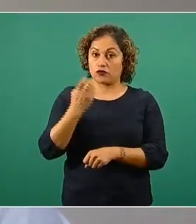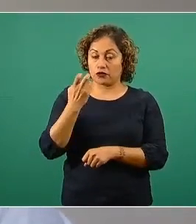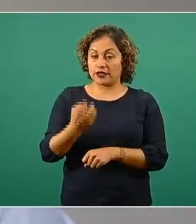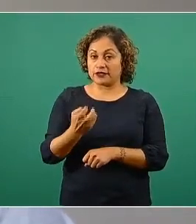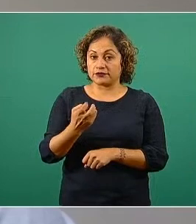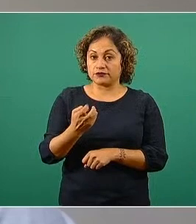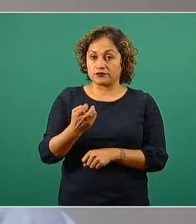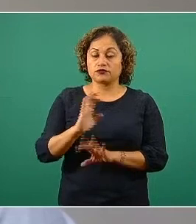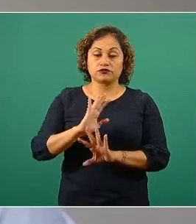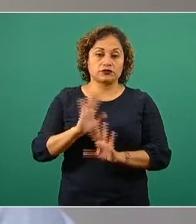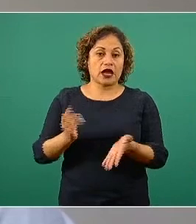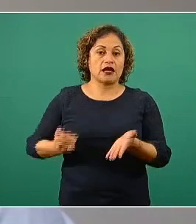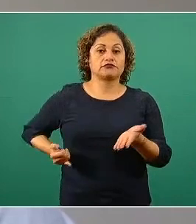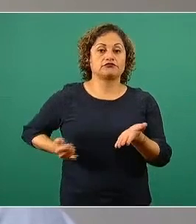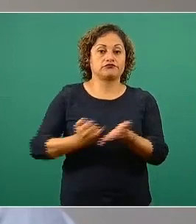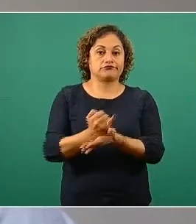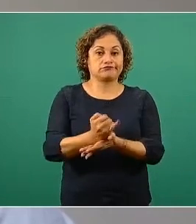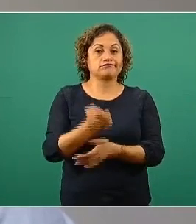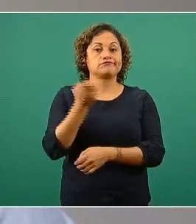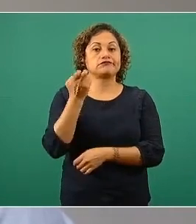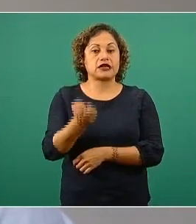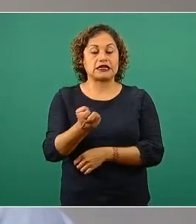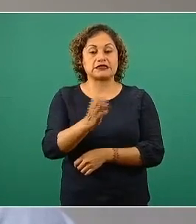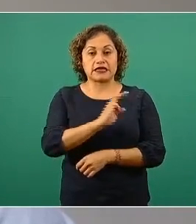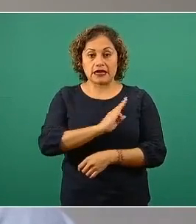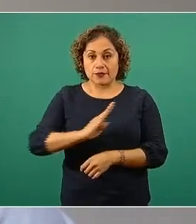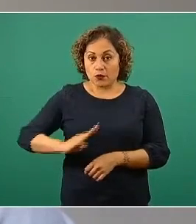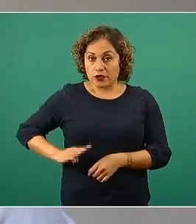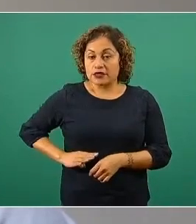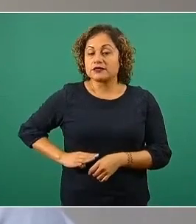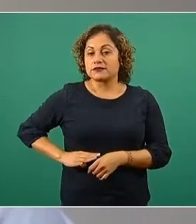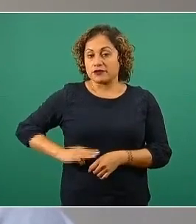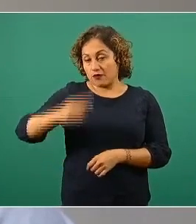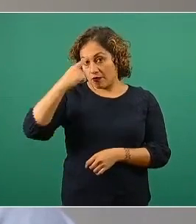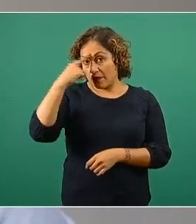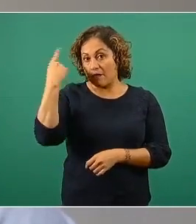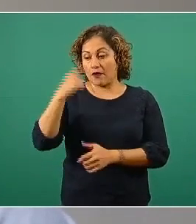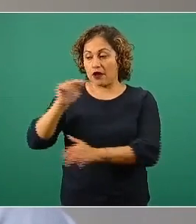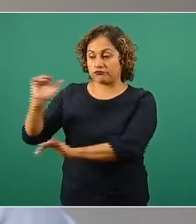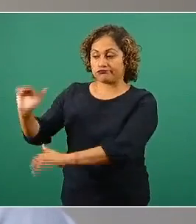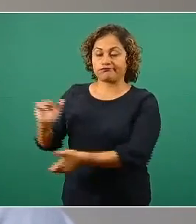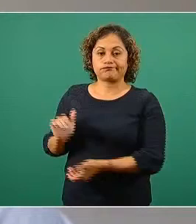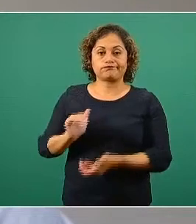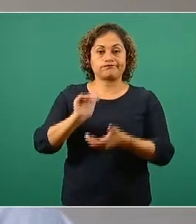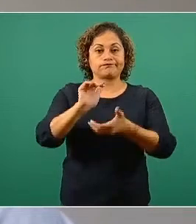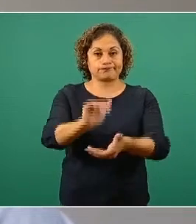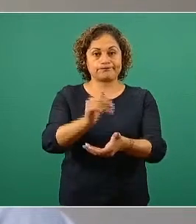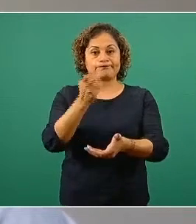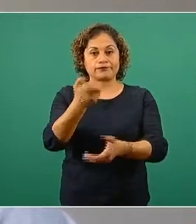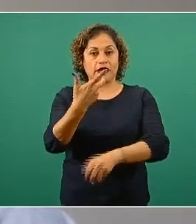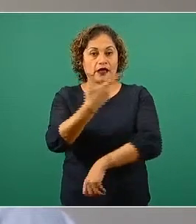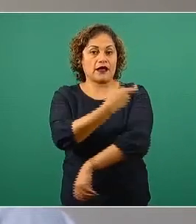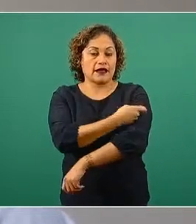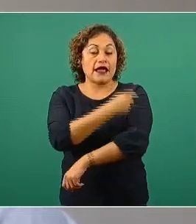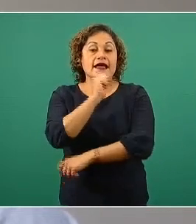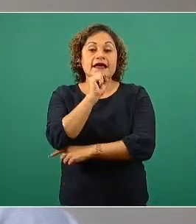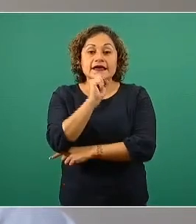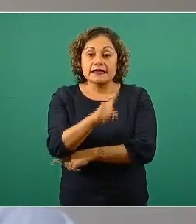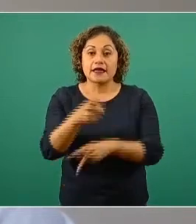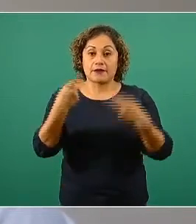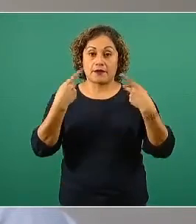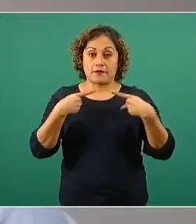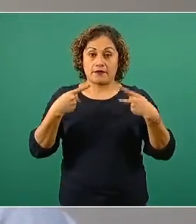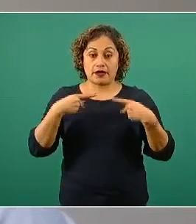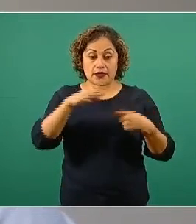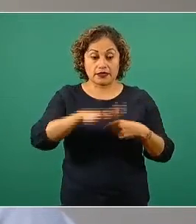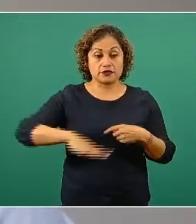fuera el municipio que pueda recibir estas dosis y que además un dato también importante es que su población de